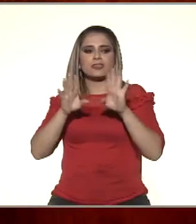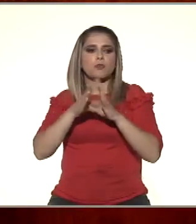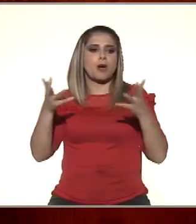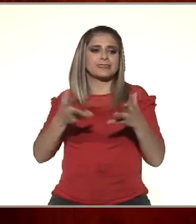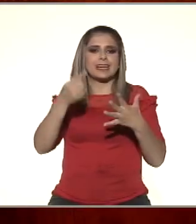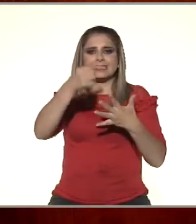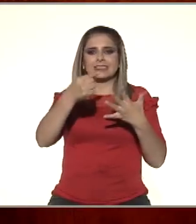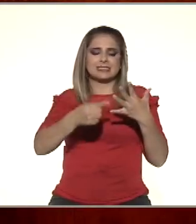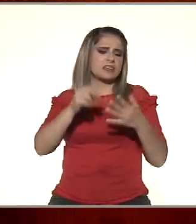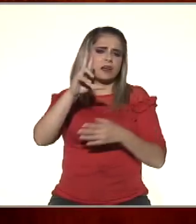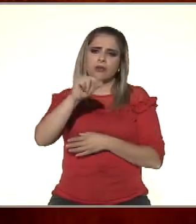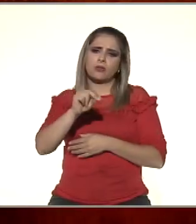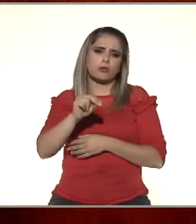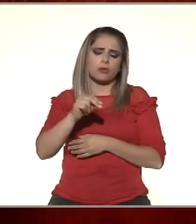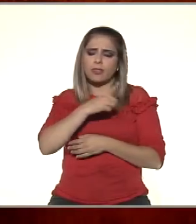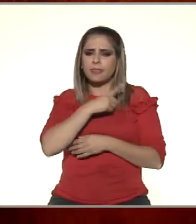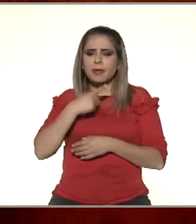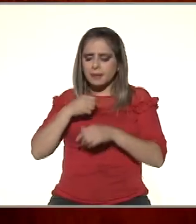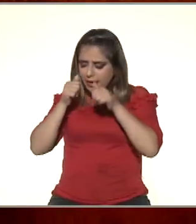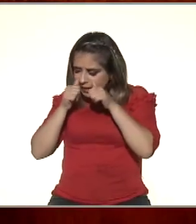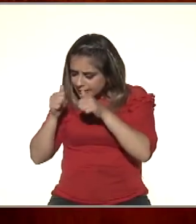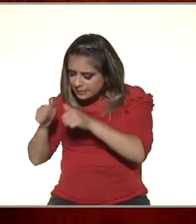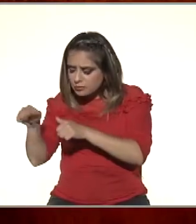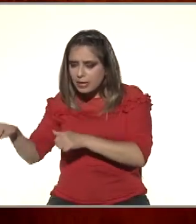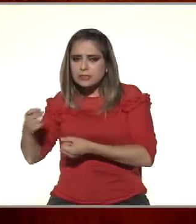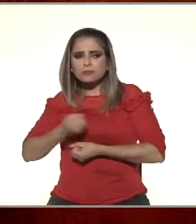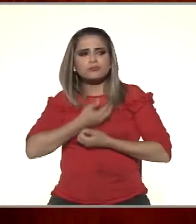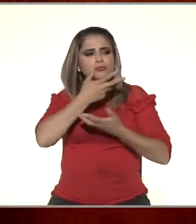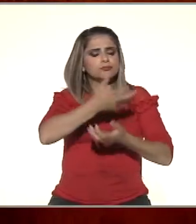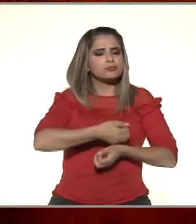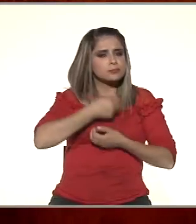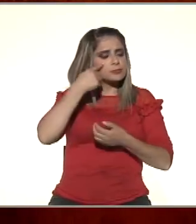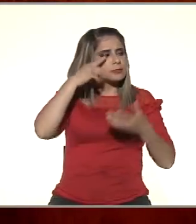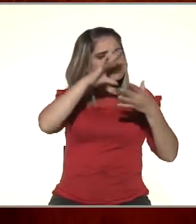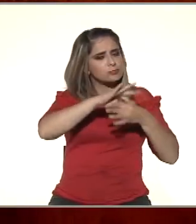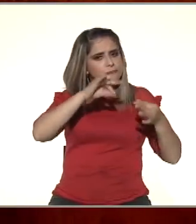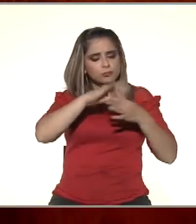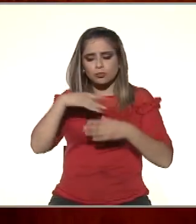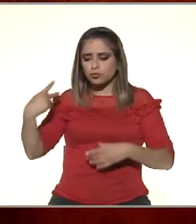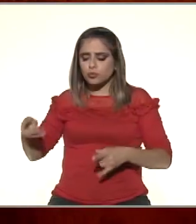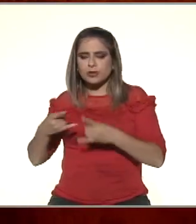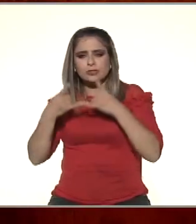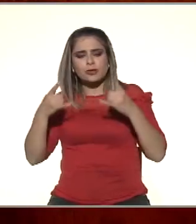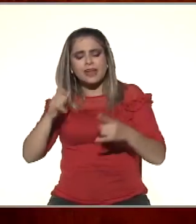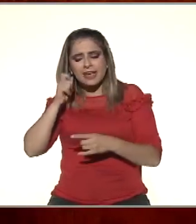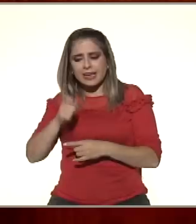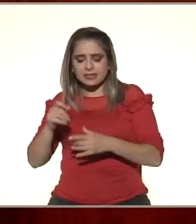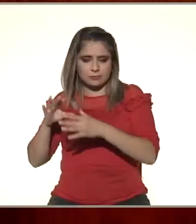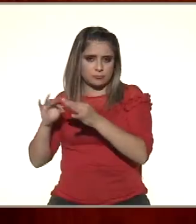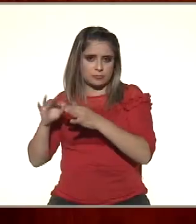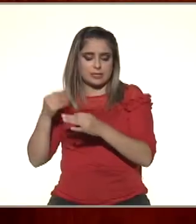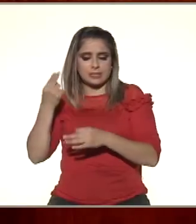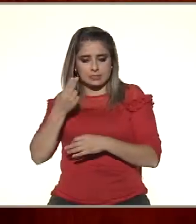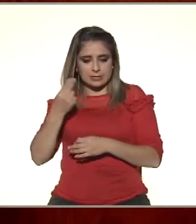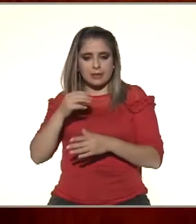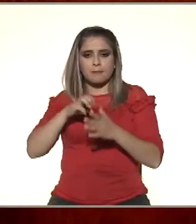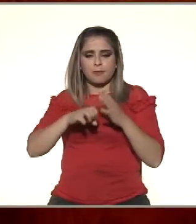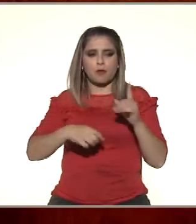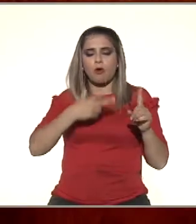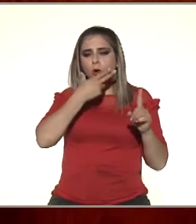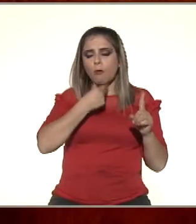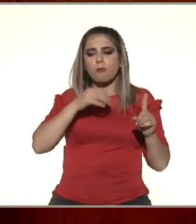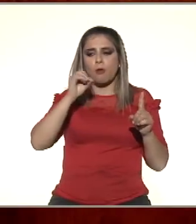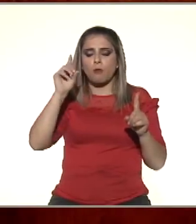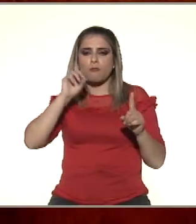escuchar a las personas, pues más su contexto, su historia, lo que significa. Una de las cosas, decíamos hace rato, de los hombres o las